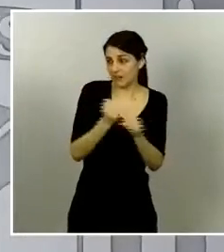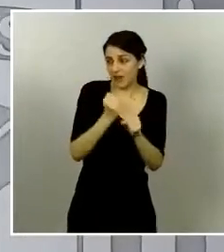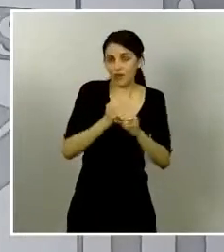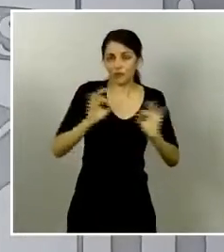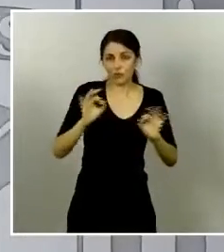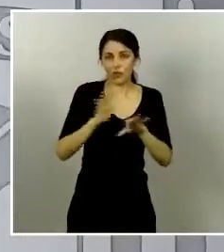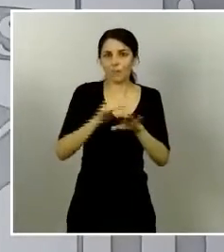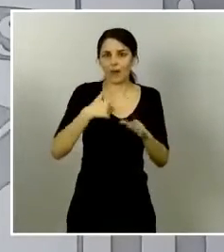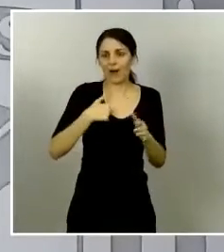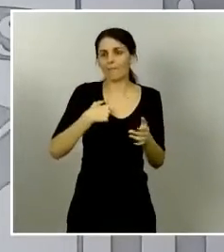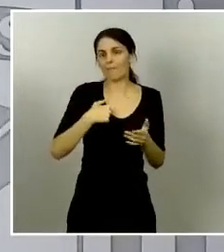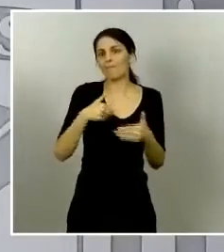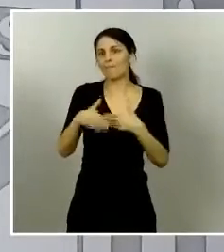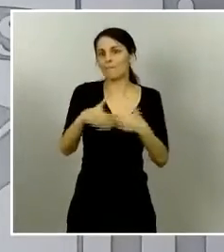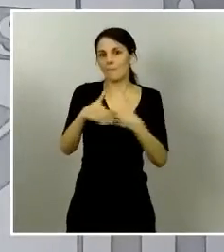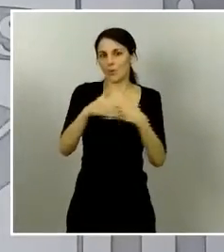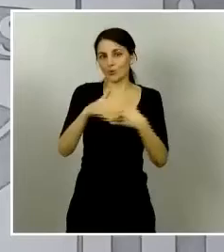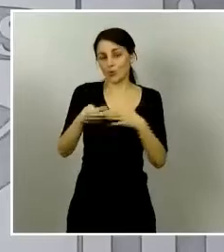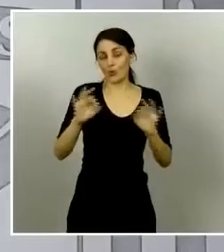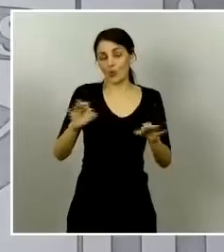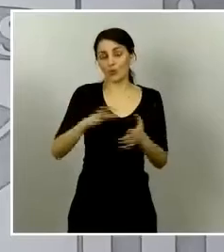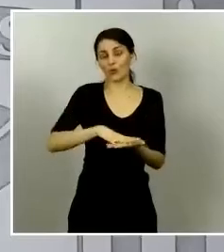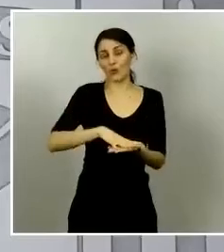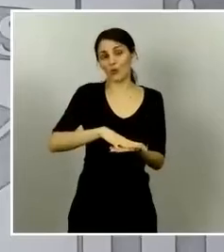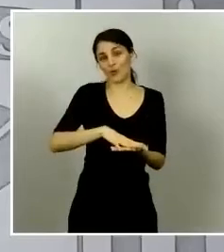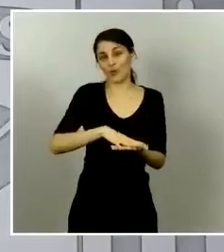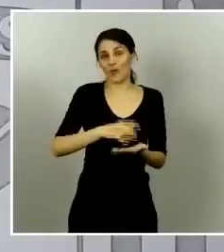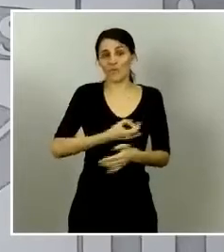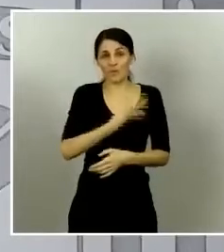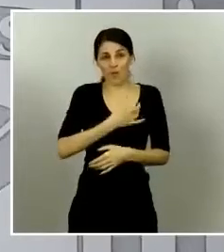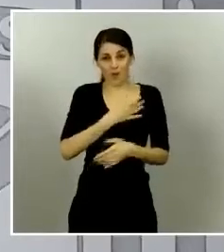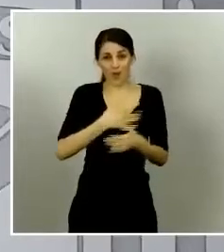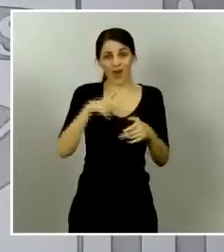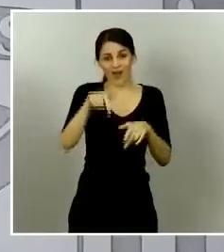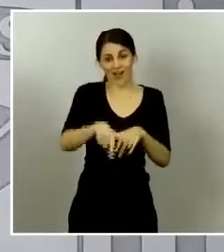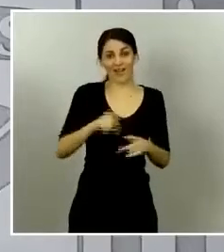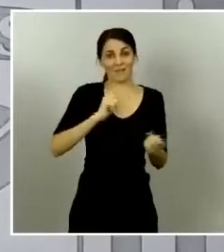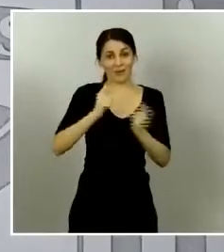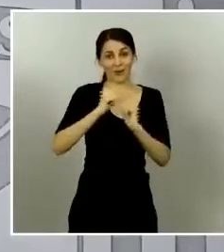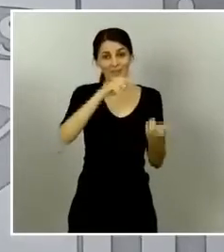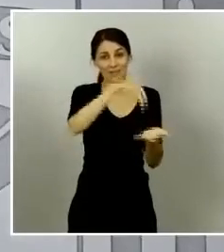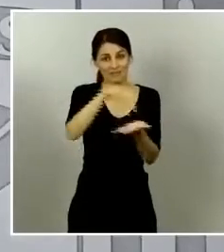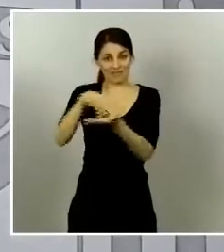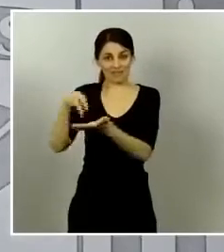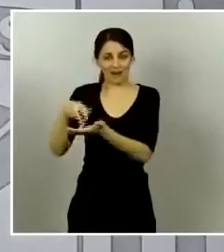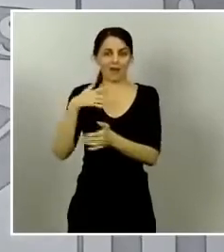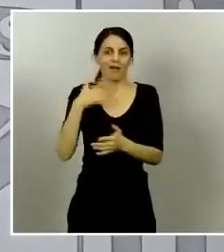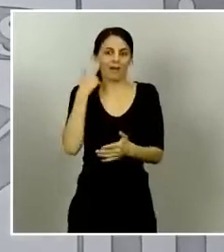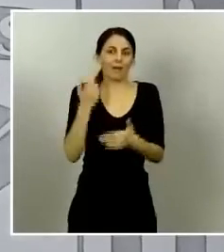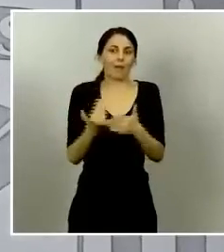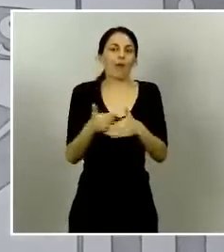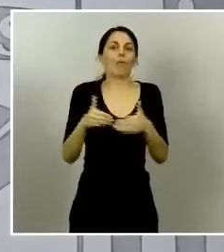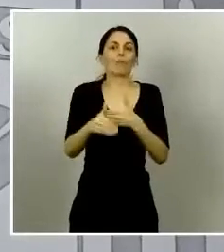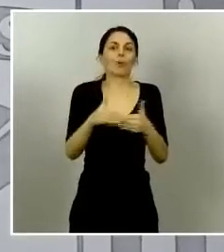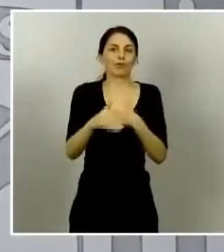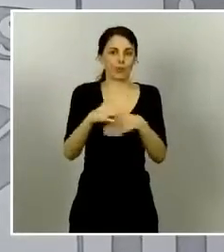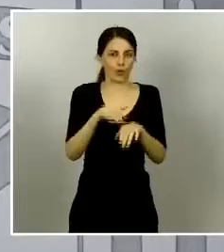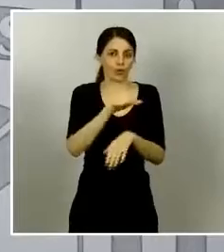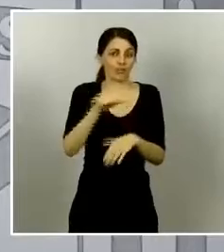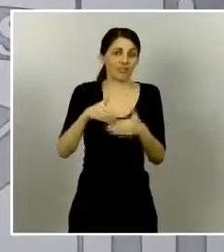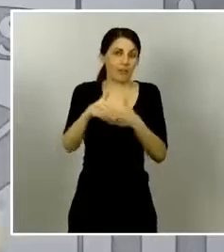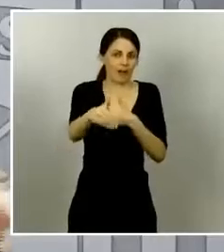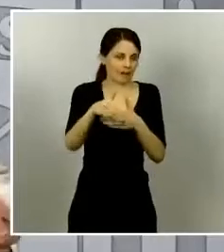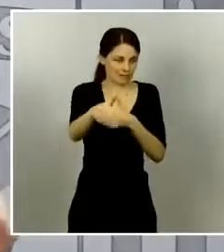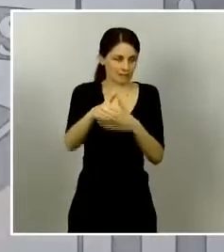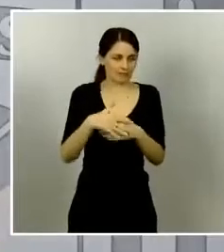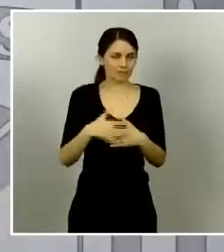seguridad imprescindibles para que se pueda volver a esta sala de la rueda de prensa del Consejo de Ministros, pues espero que en pocos días